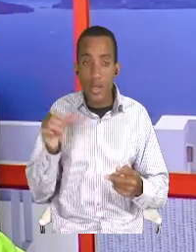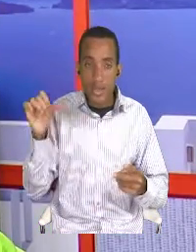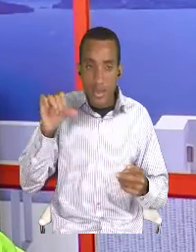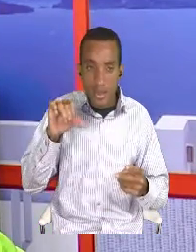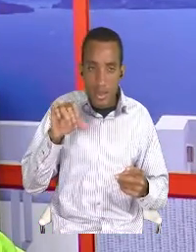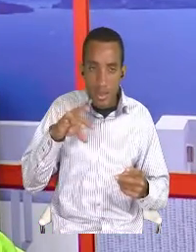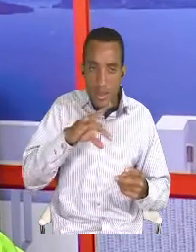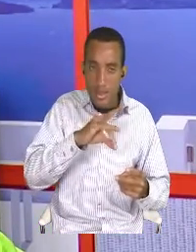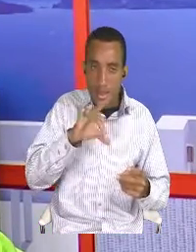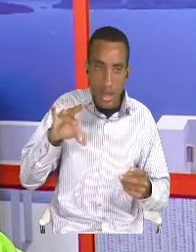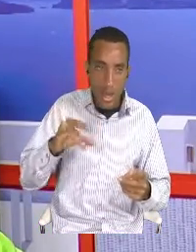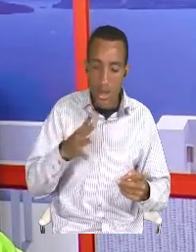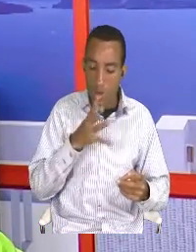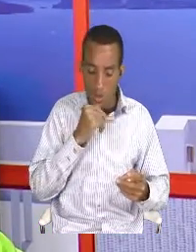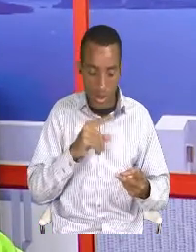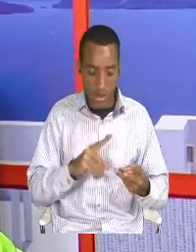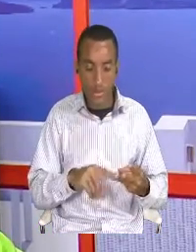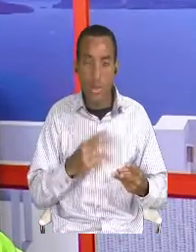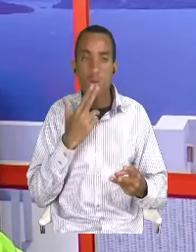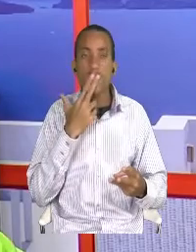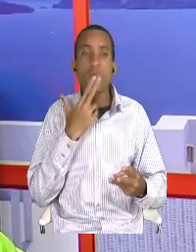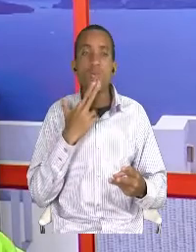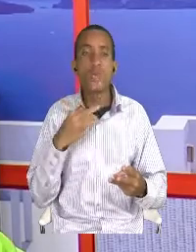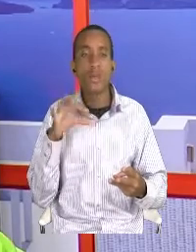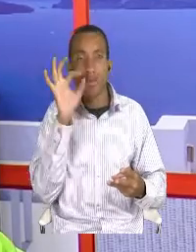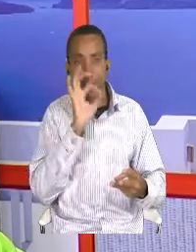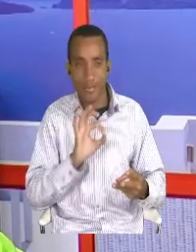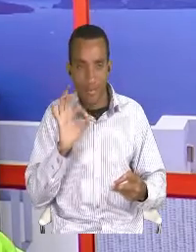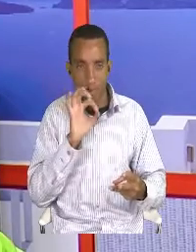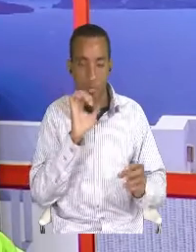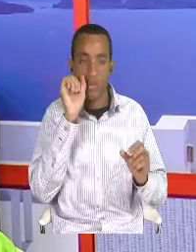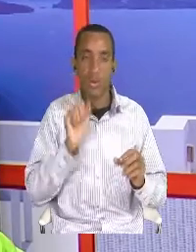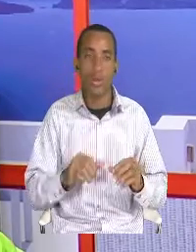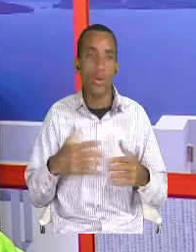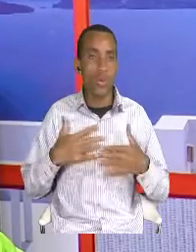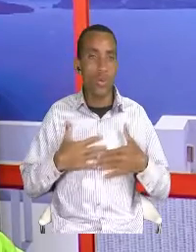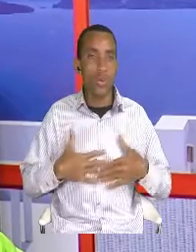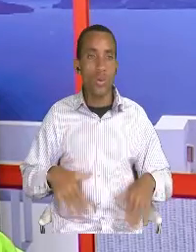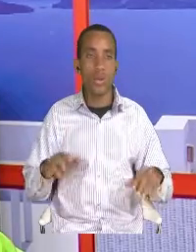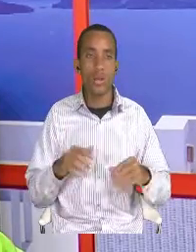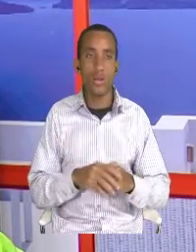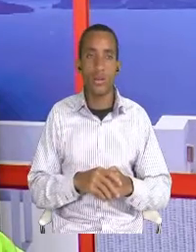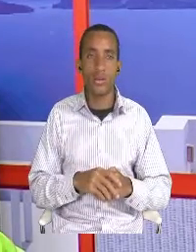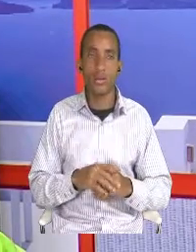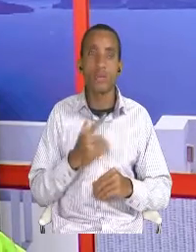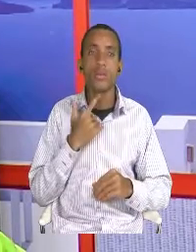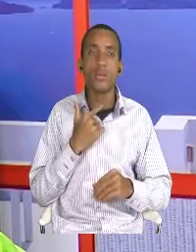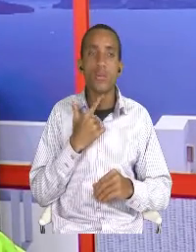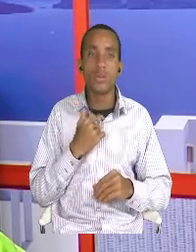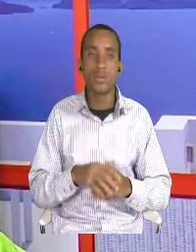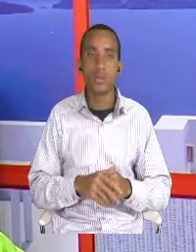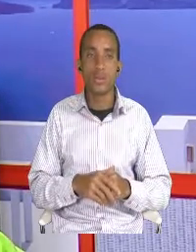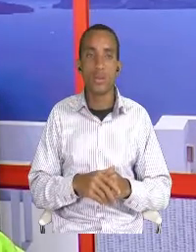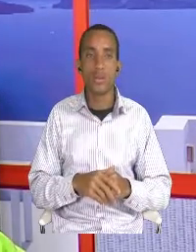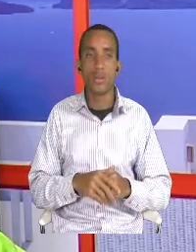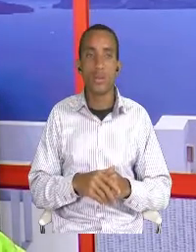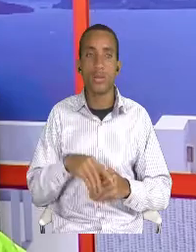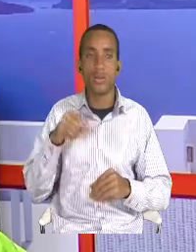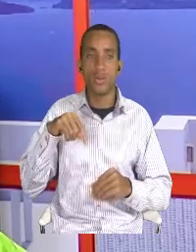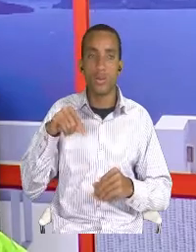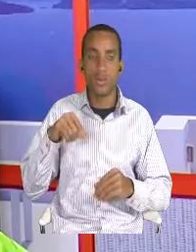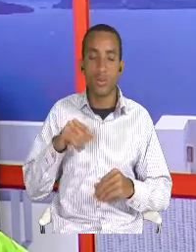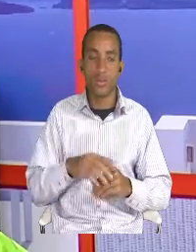agregar cualquier uso de cocina para convertirlo en algo que te guste. Por lo menos hoy vamos a utilizar